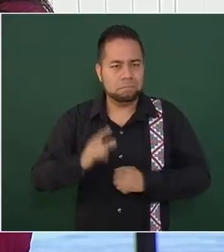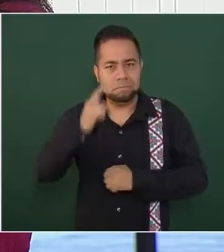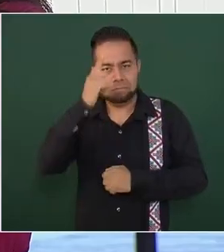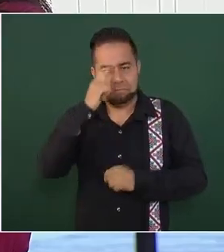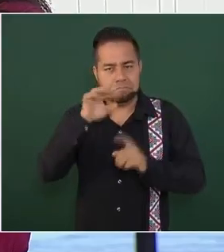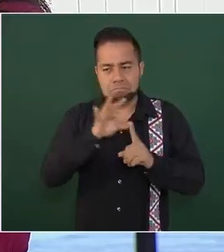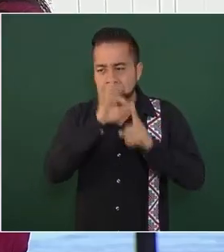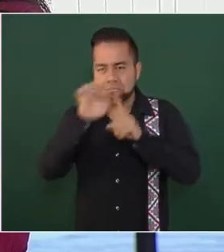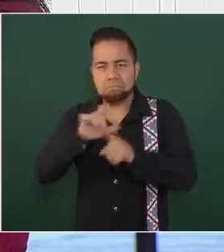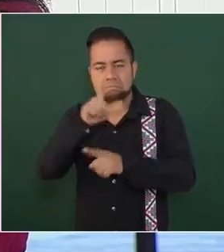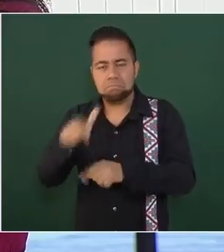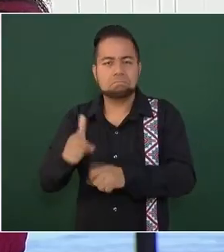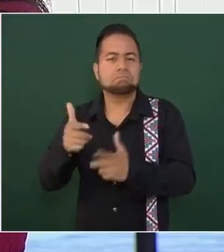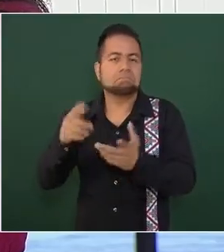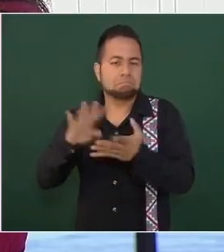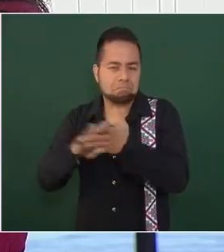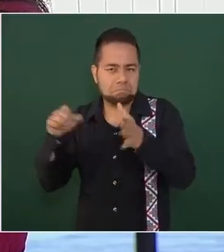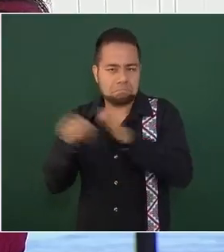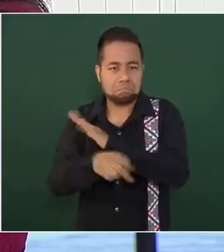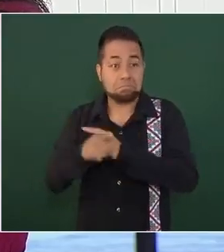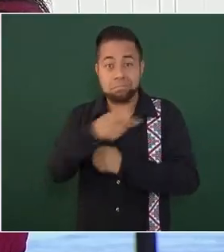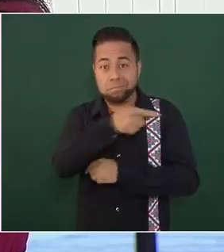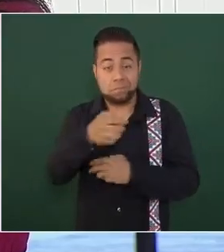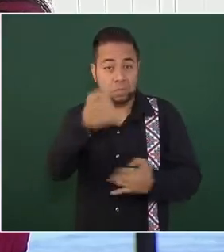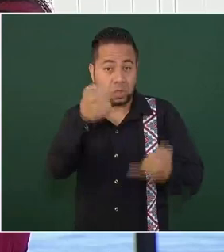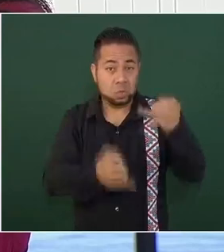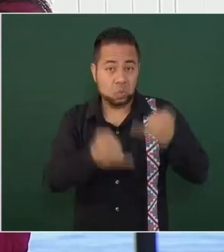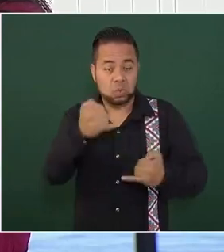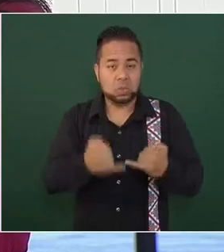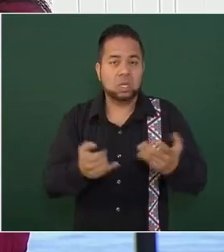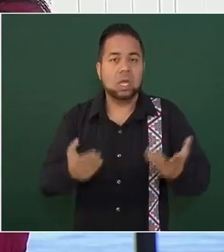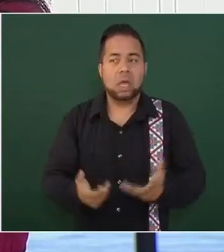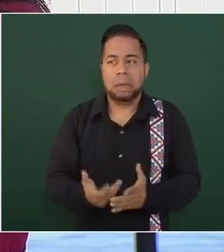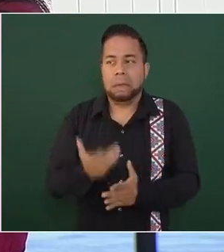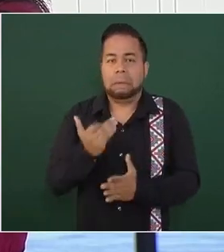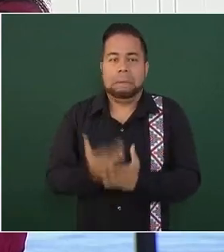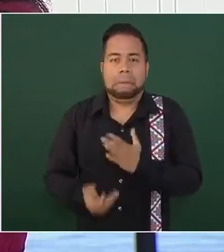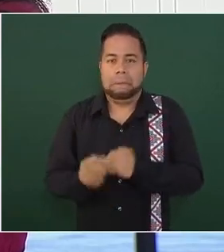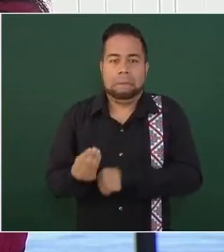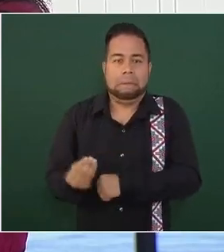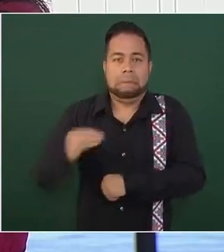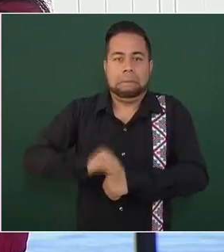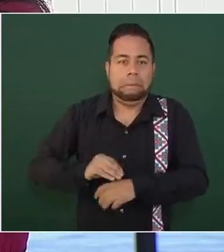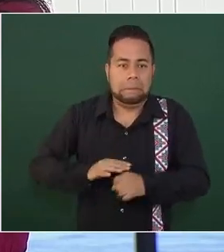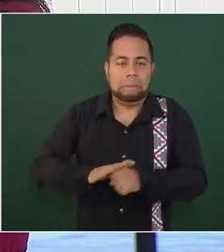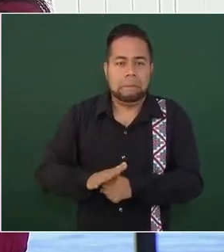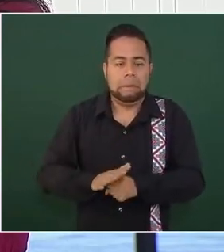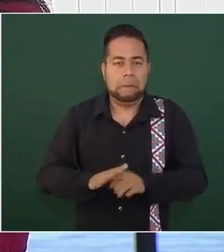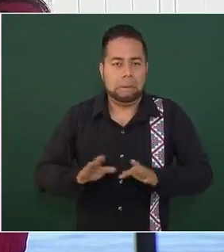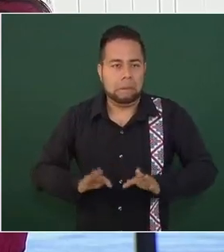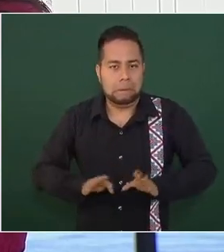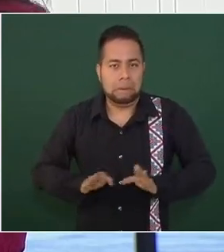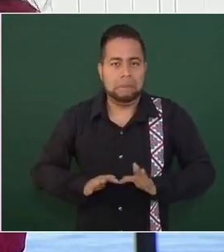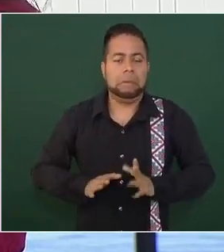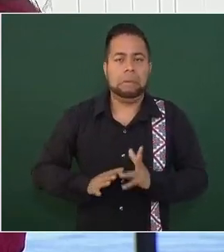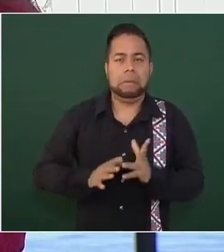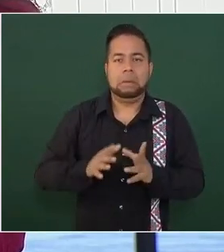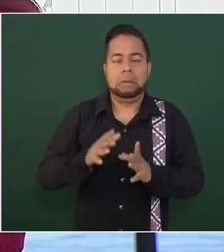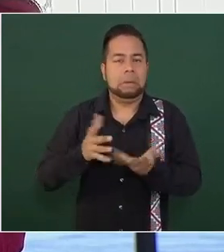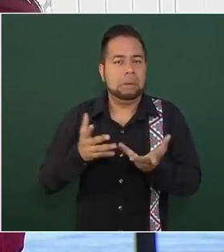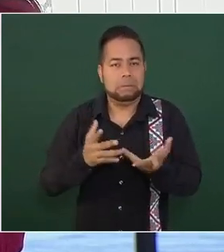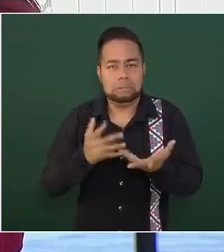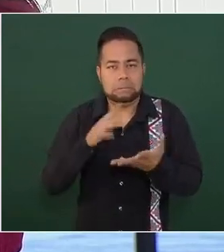vincularlo al proceso pero los jueces olvidaron imponerle una medida una medida cautelar